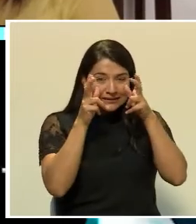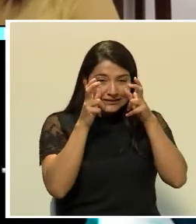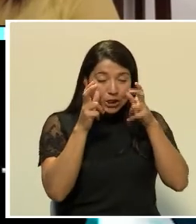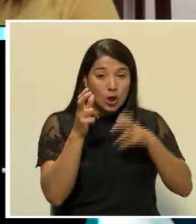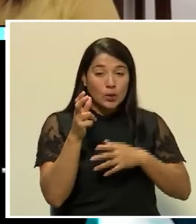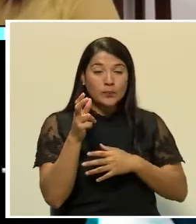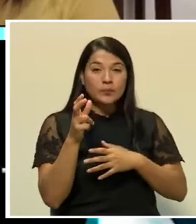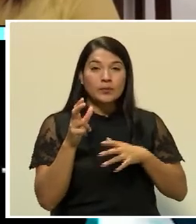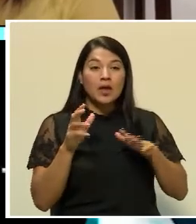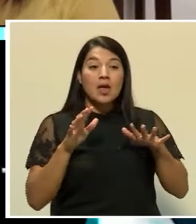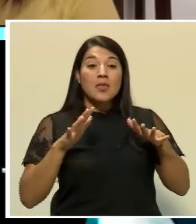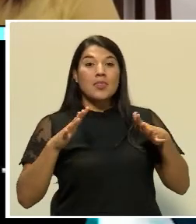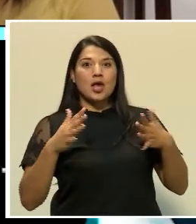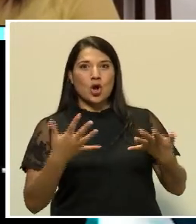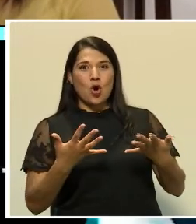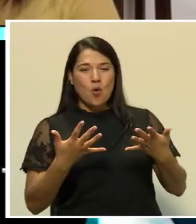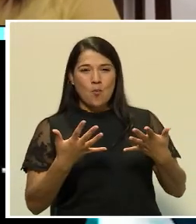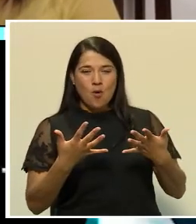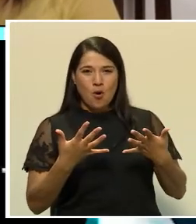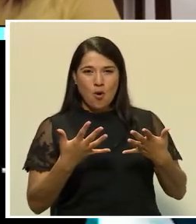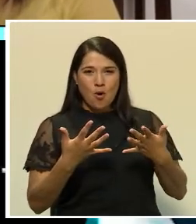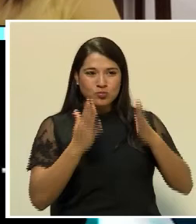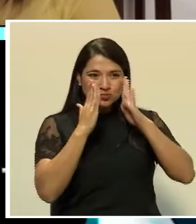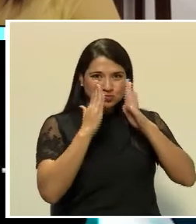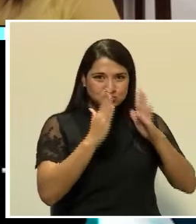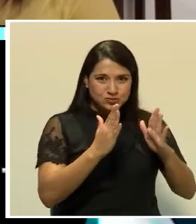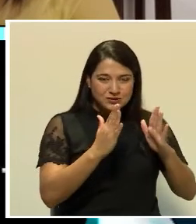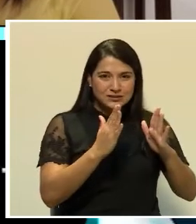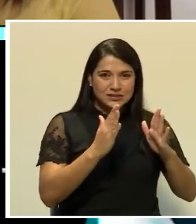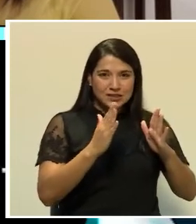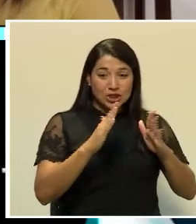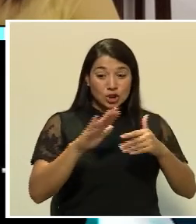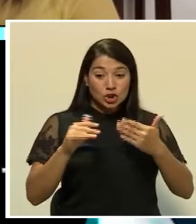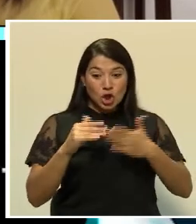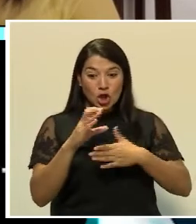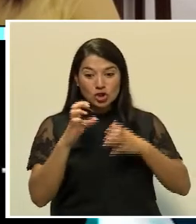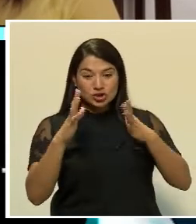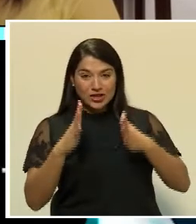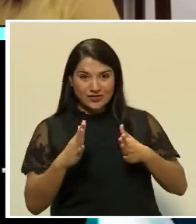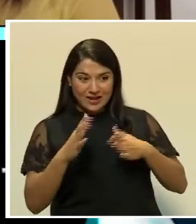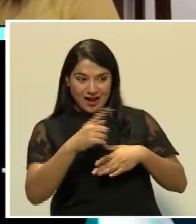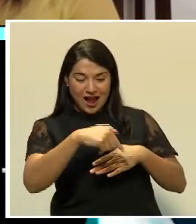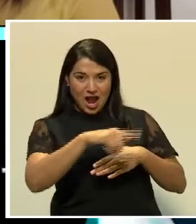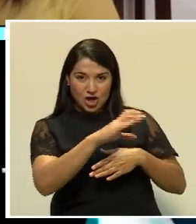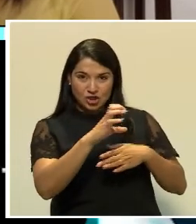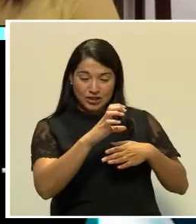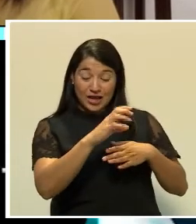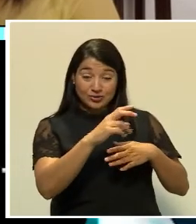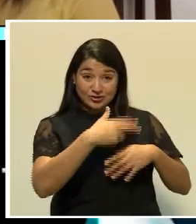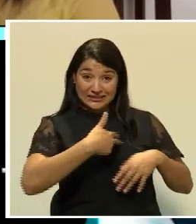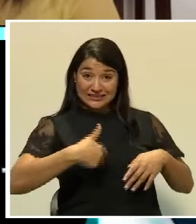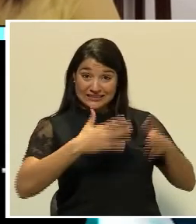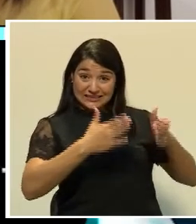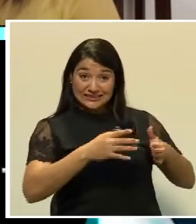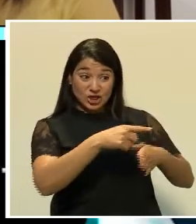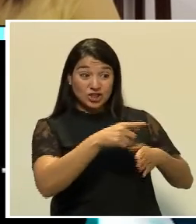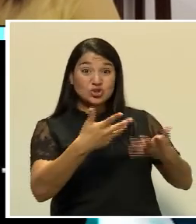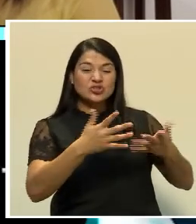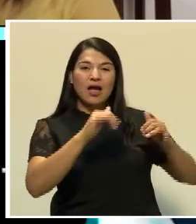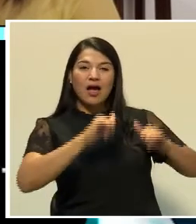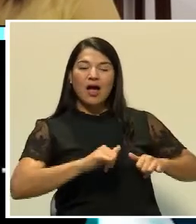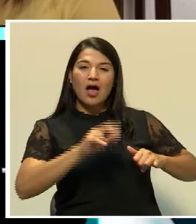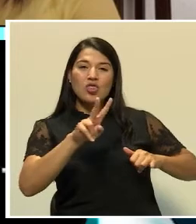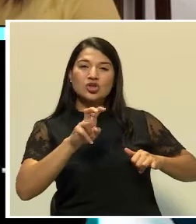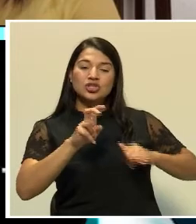de cómo los percibe también el resto de la población a la colonia china, que como usted dice, tiene ya 200